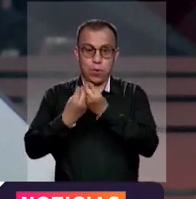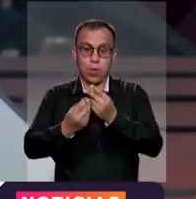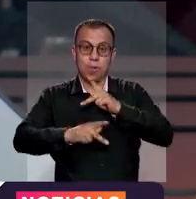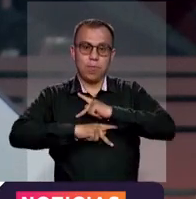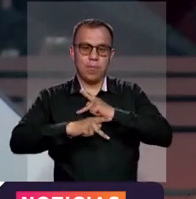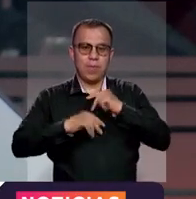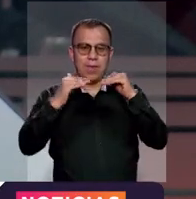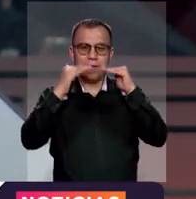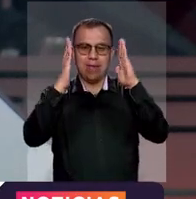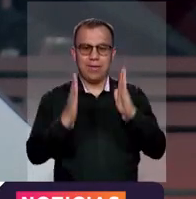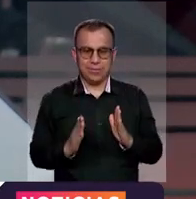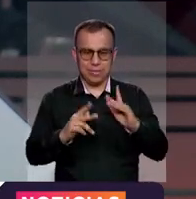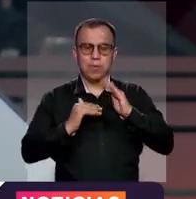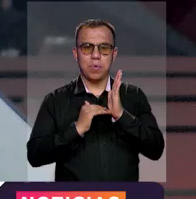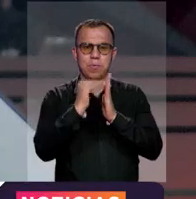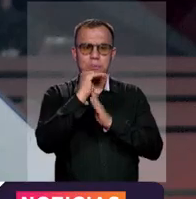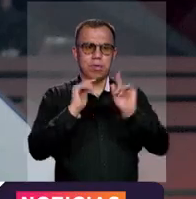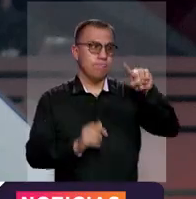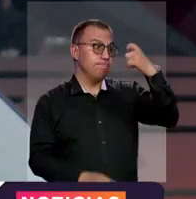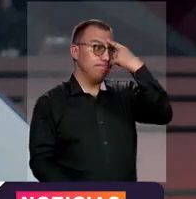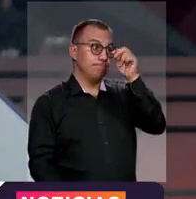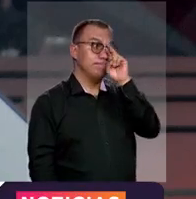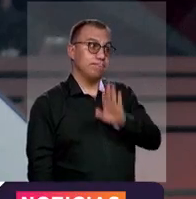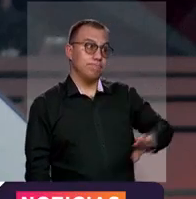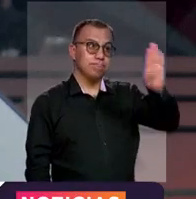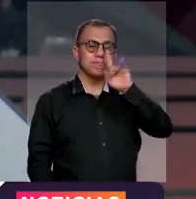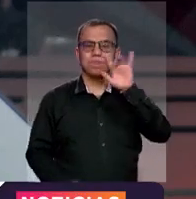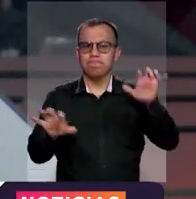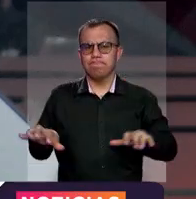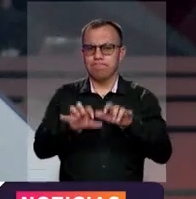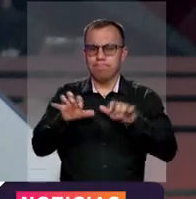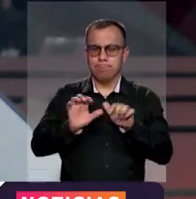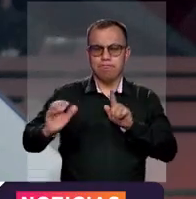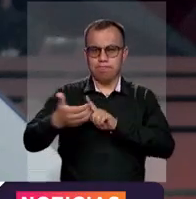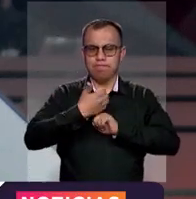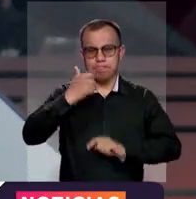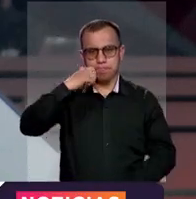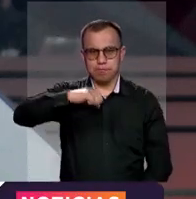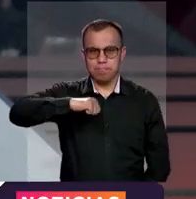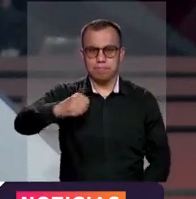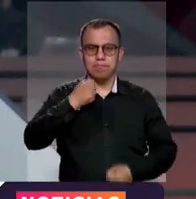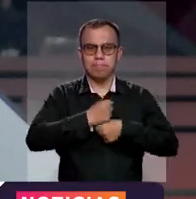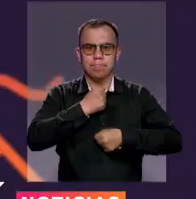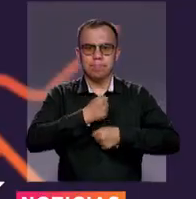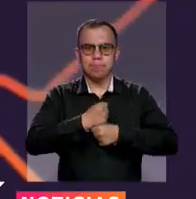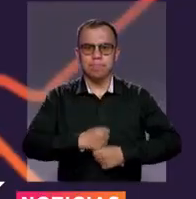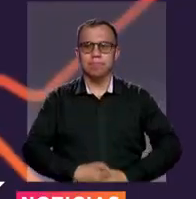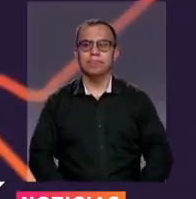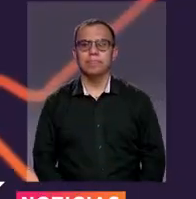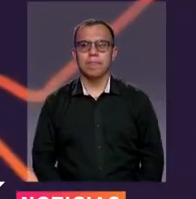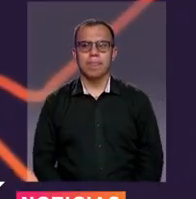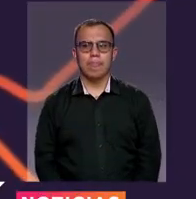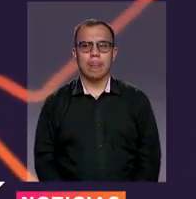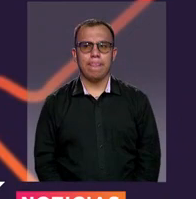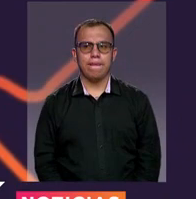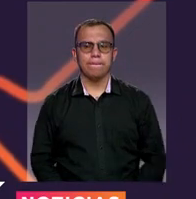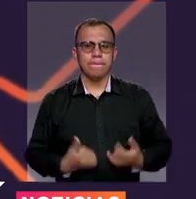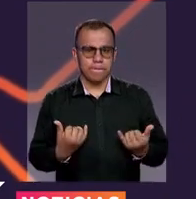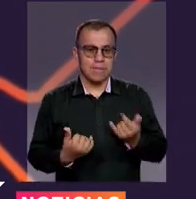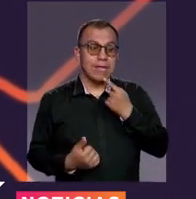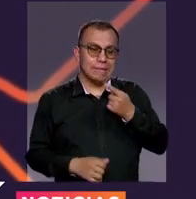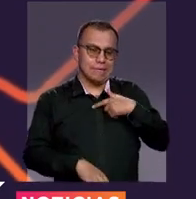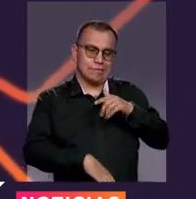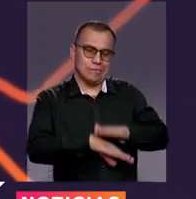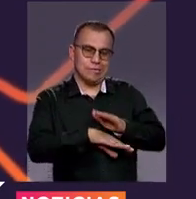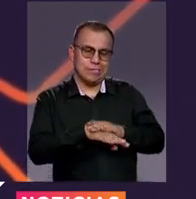de las viviendas. Reclaman al gobierno nacional una acción para proteger sus derechos laborales. Sí, señor. Aló, señor. Sí, como le está